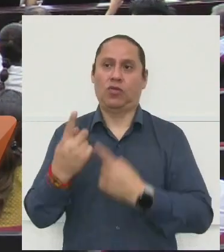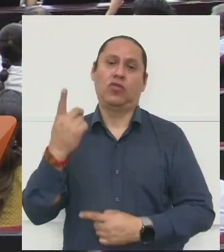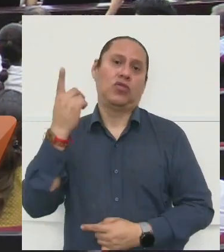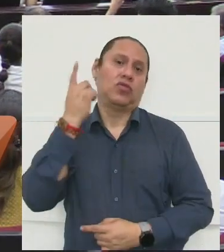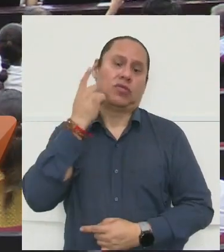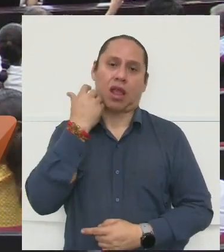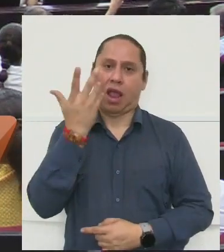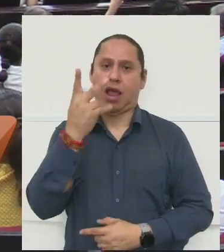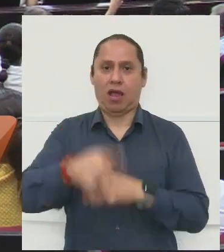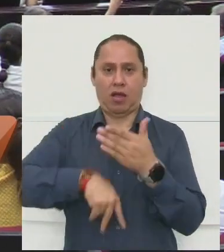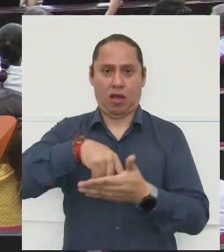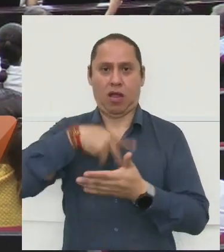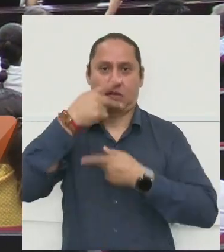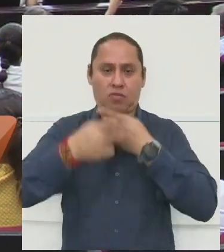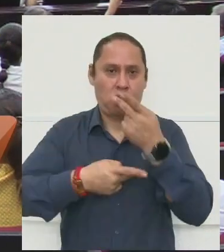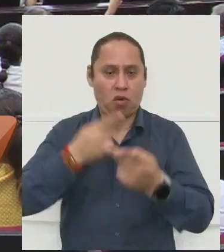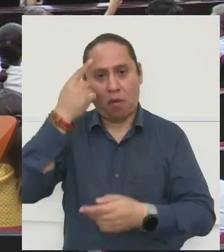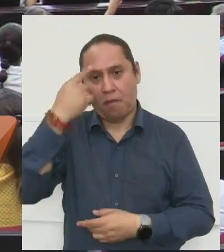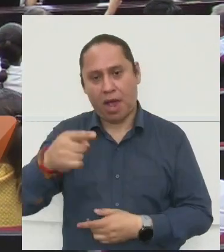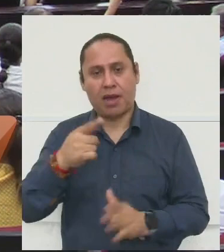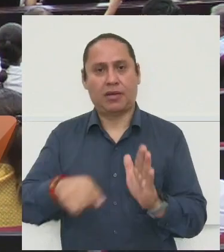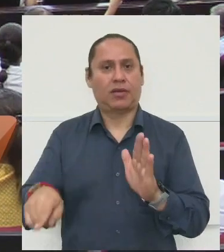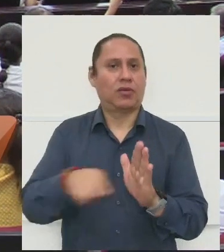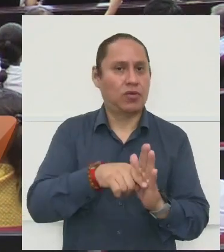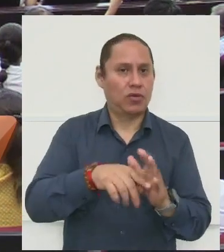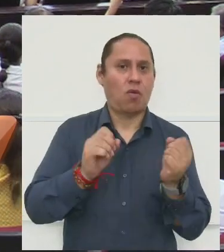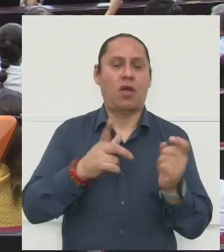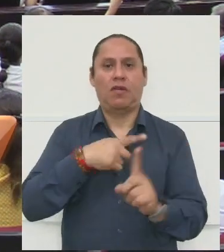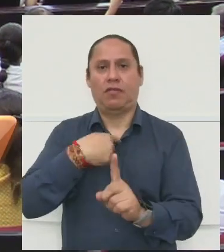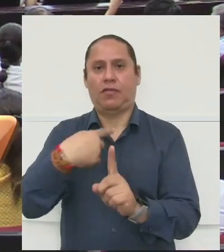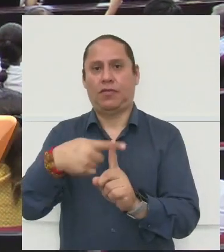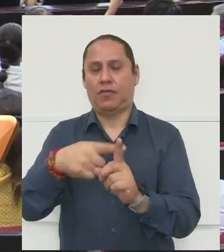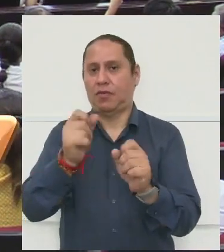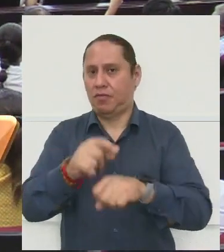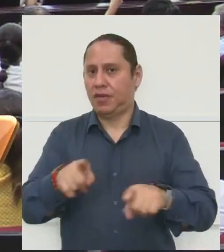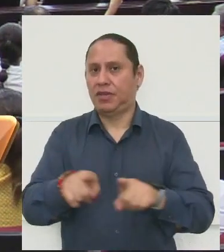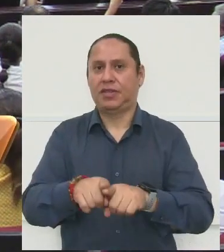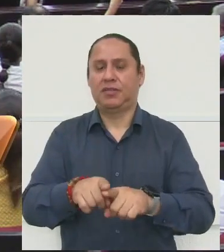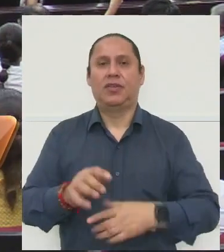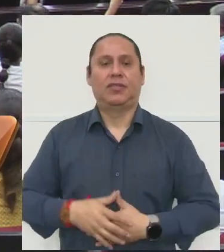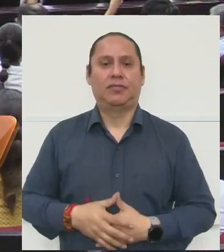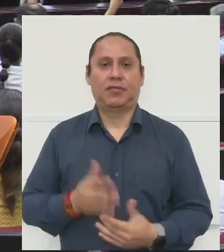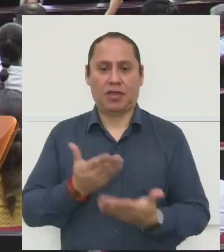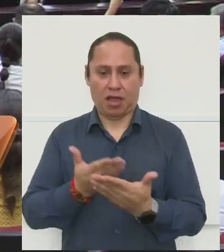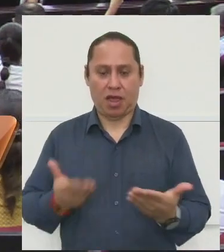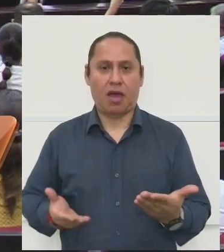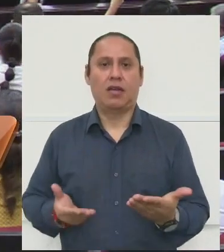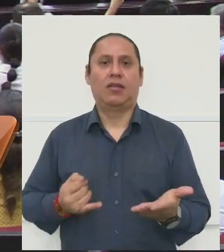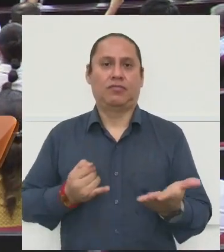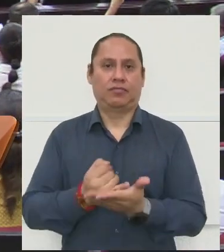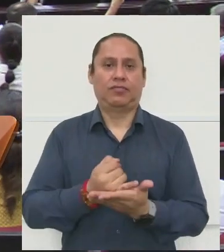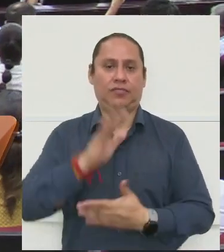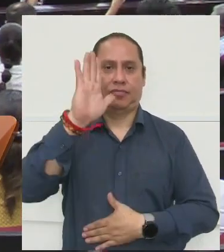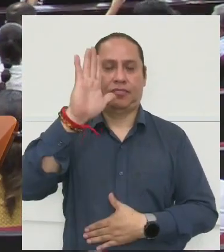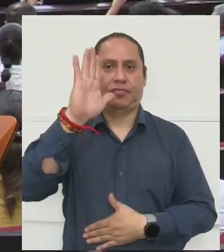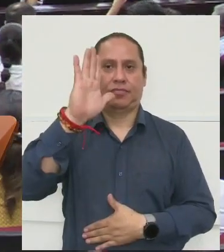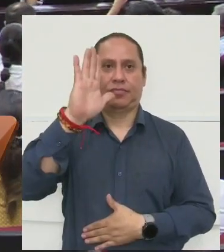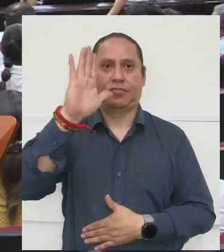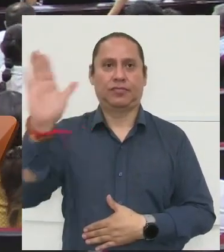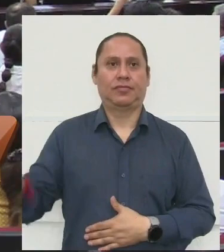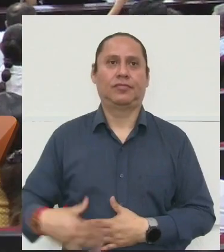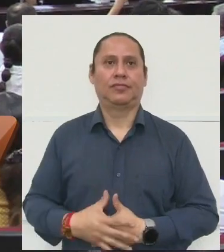legisladores desea hacer uso de la palabra para argumentar en contra o a favor del mismo sírvanse manifestarlo levantando